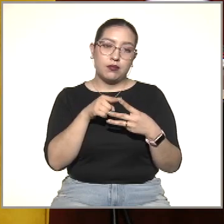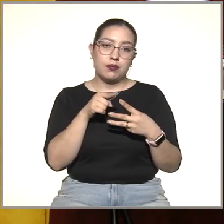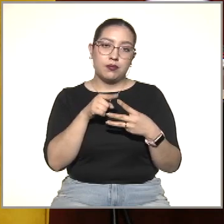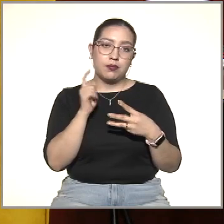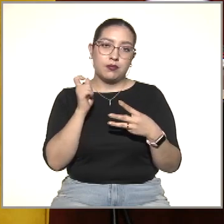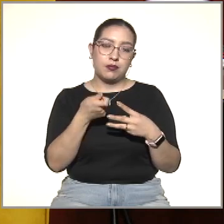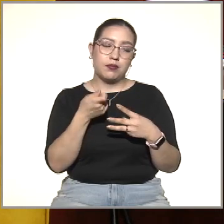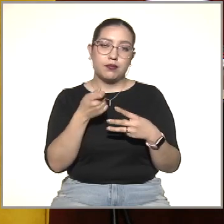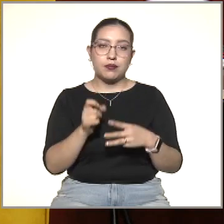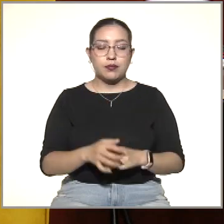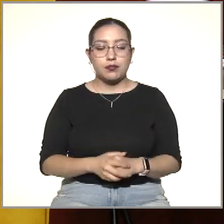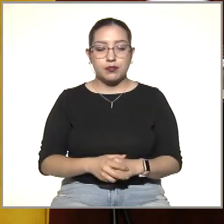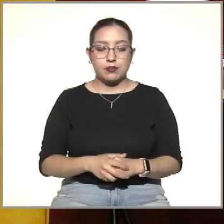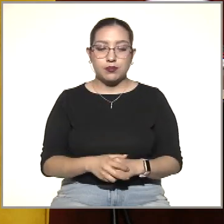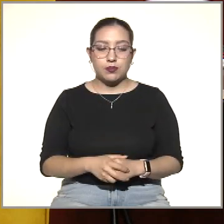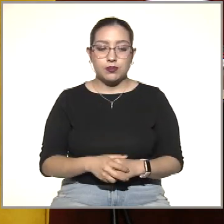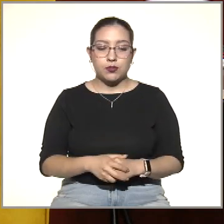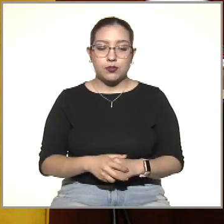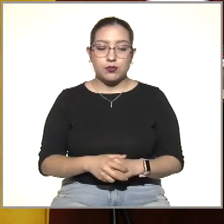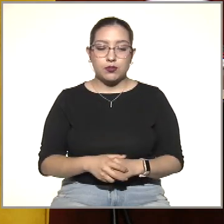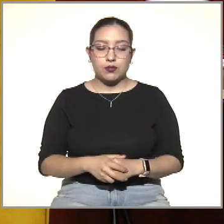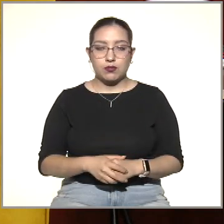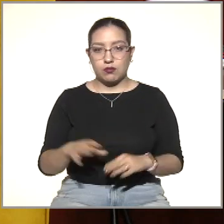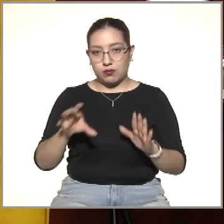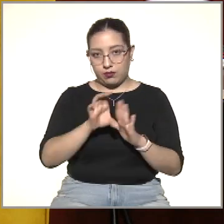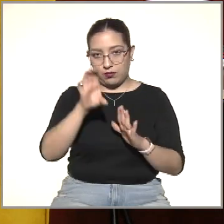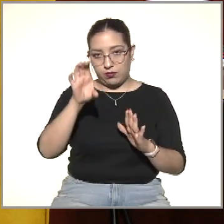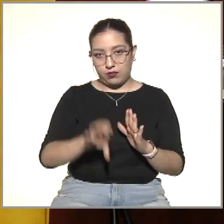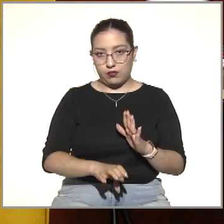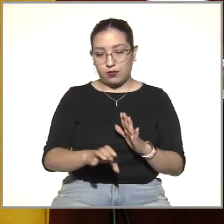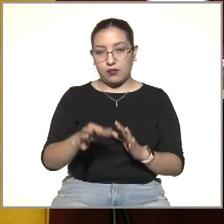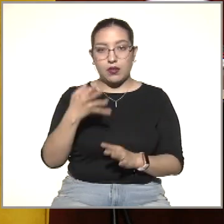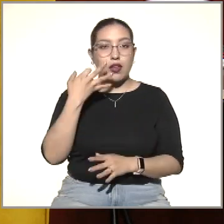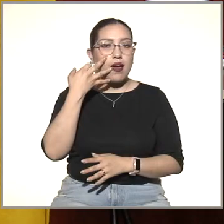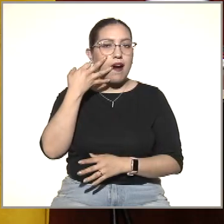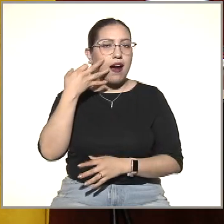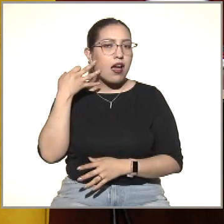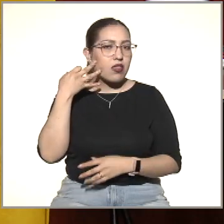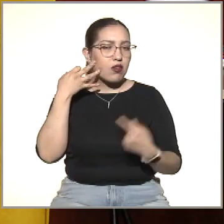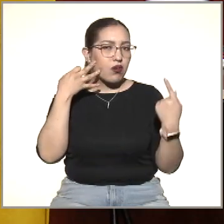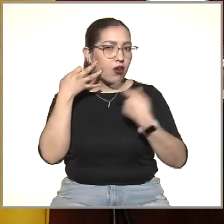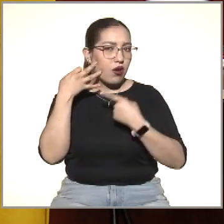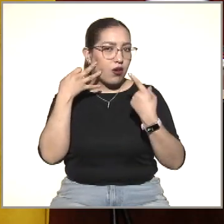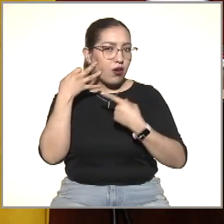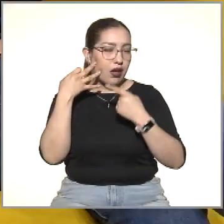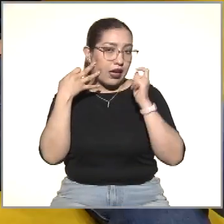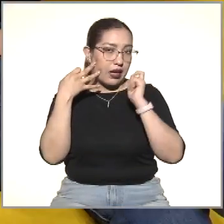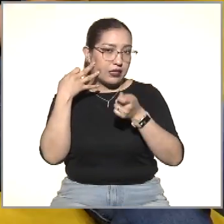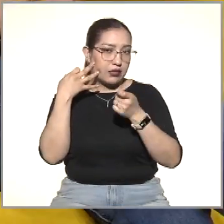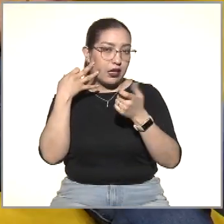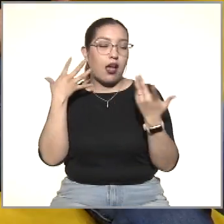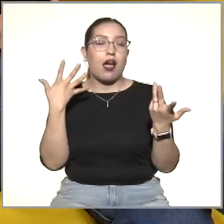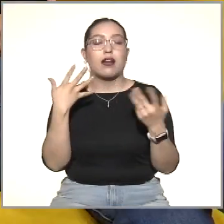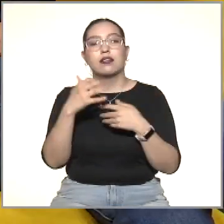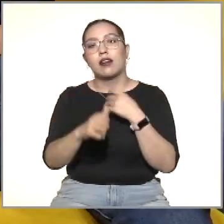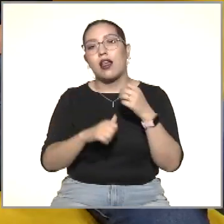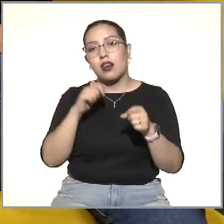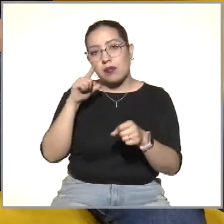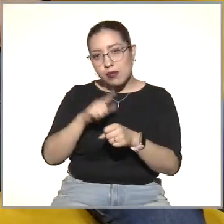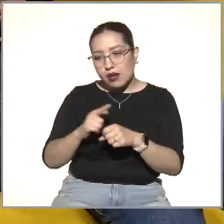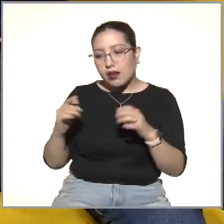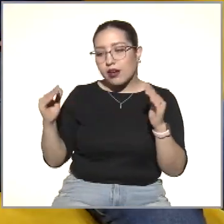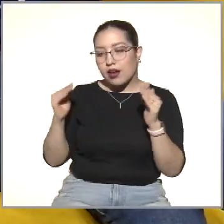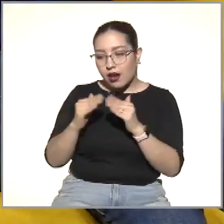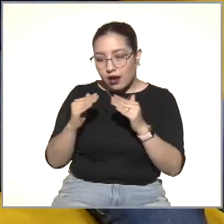referencial. Cuando decimos gato, ¿a qué nos estamos refiriendo? Nos estamos refiriendo a un animal doméstico que